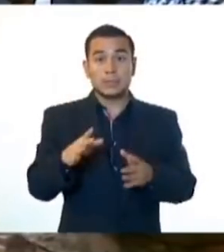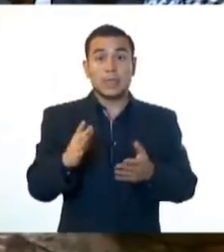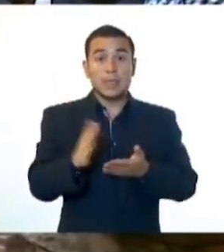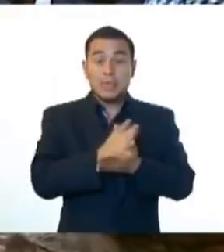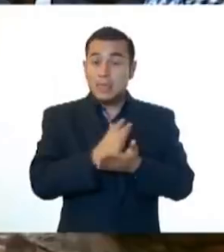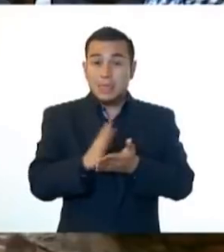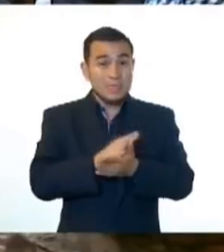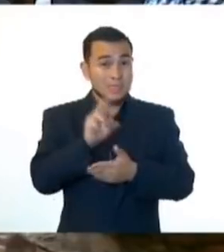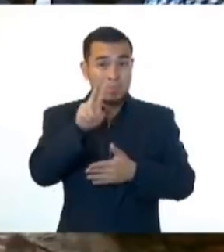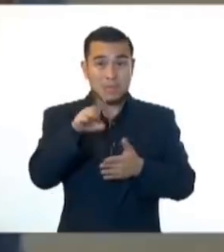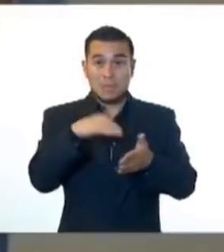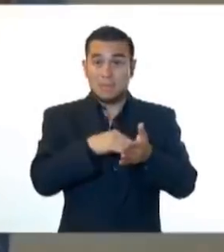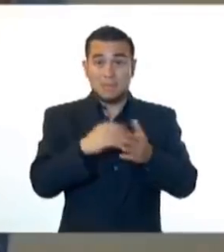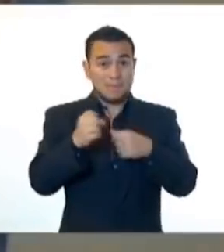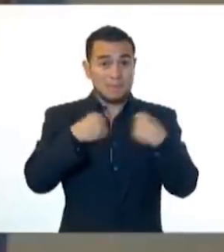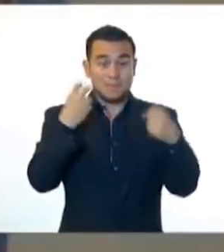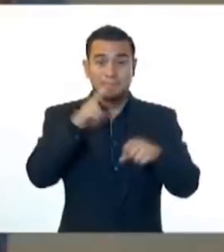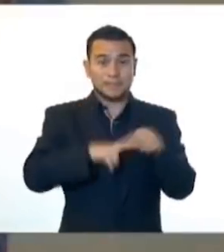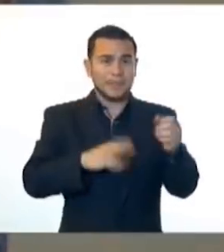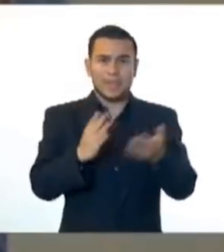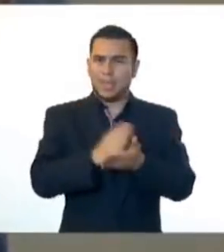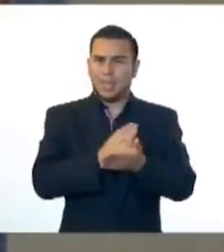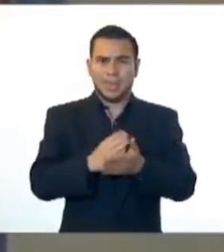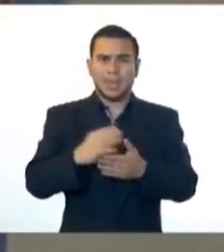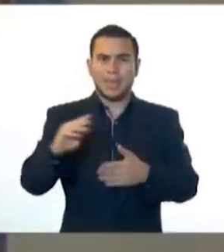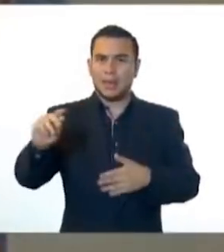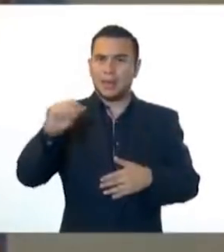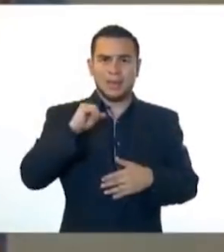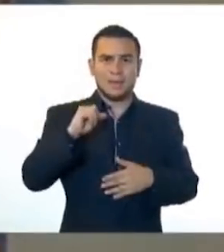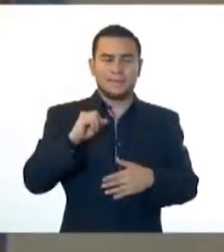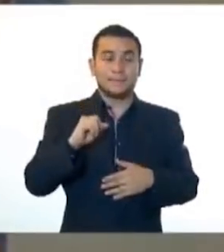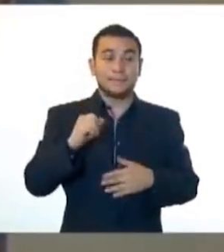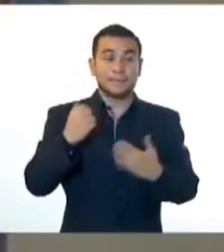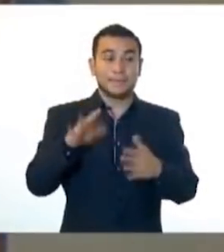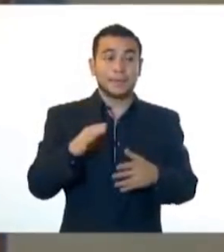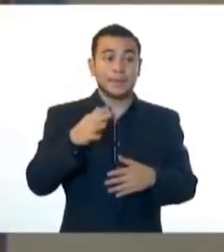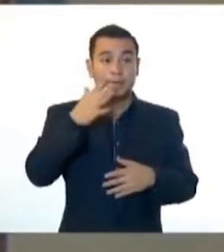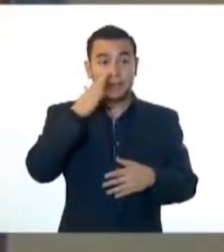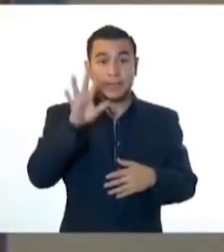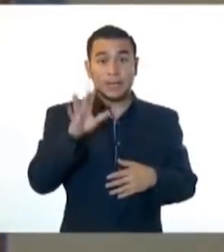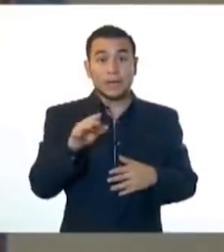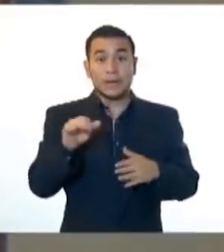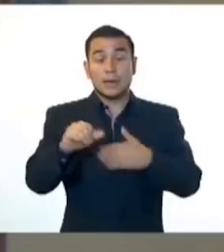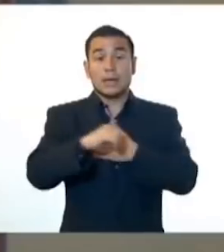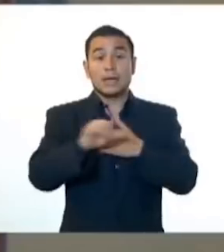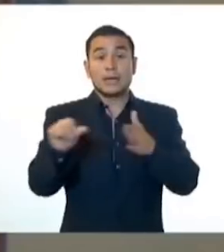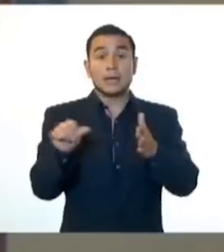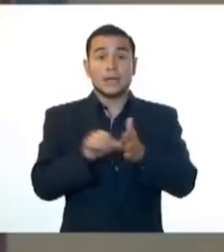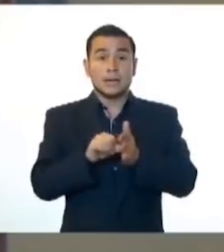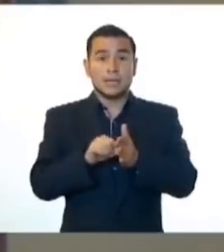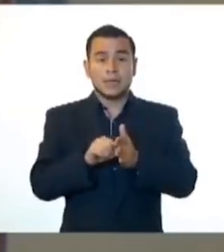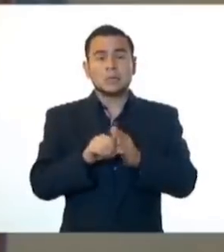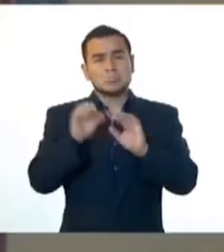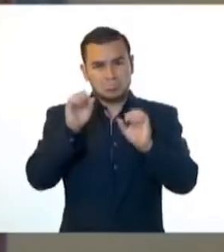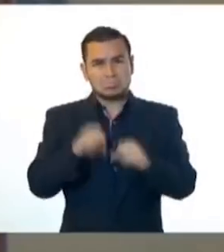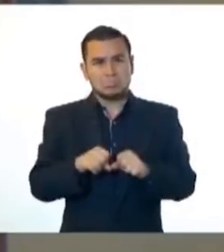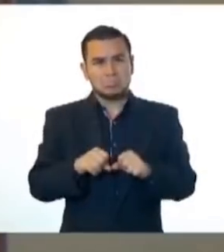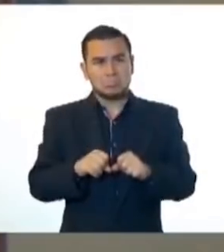no ha ingresado. Una vez ingrese ese dinero, la Asamblea Legislativa ha puesto un candado que estamos de acuerdo con él.